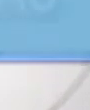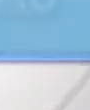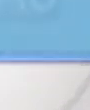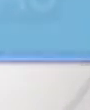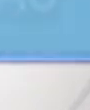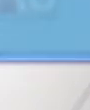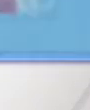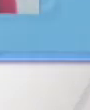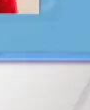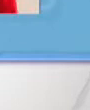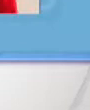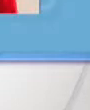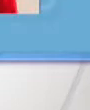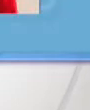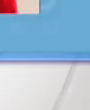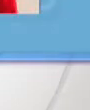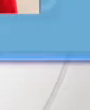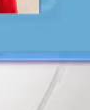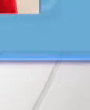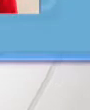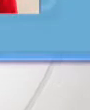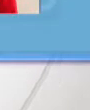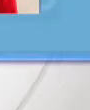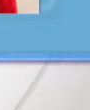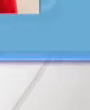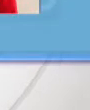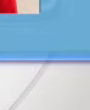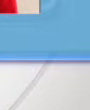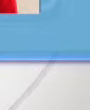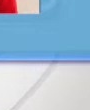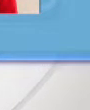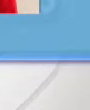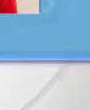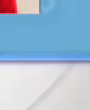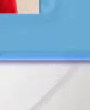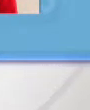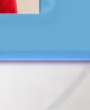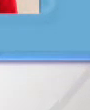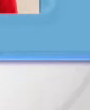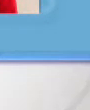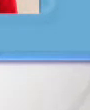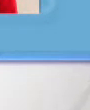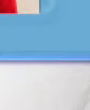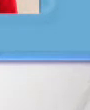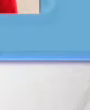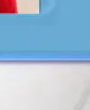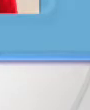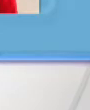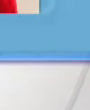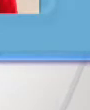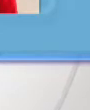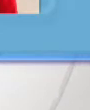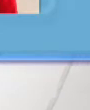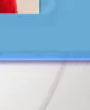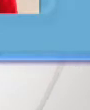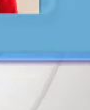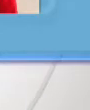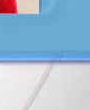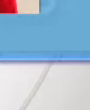María Esteban miñano posgrado en dirección de empresas de marketing y publicidad presidenta de la plataforma